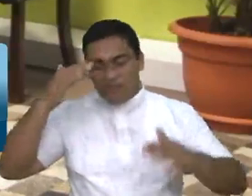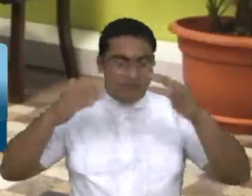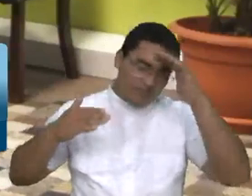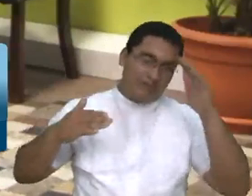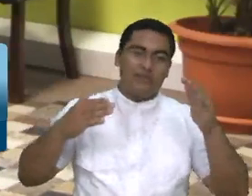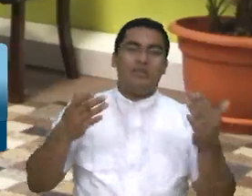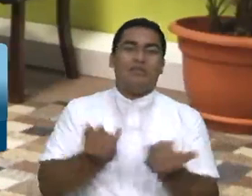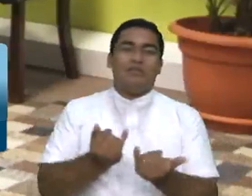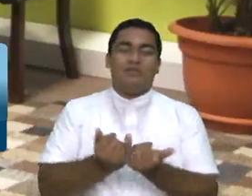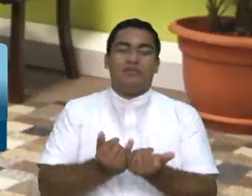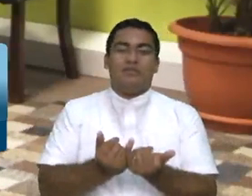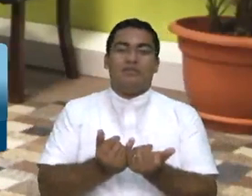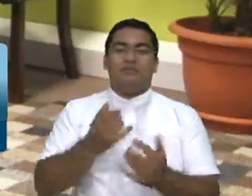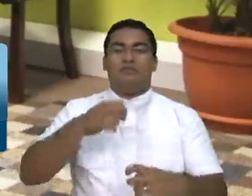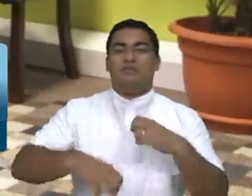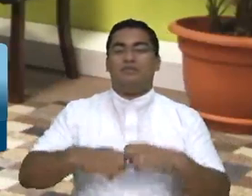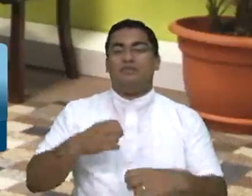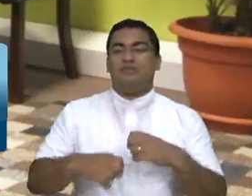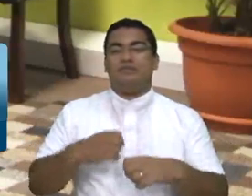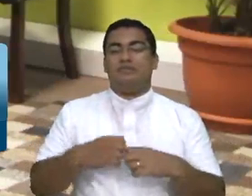más lesiones que empieza a notarse, ¿verdad?, el problema.